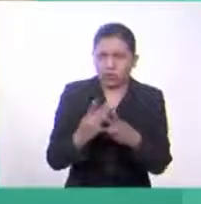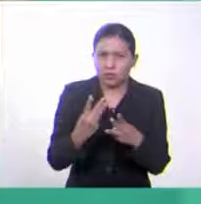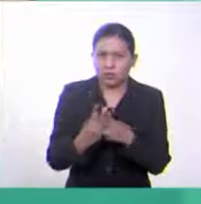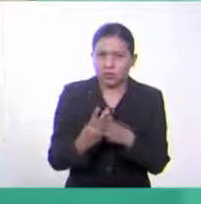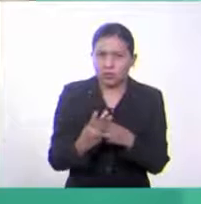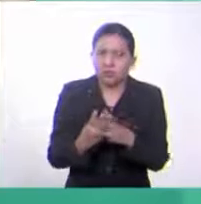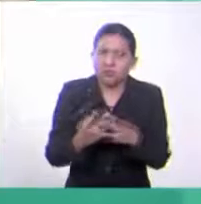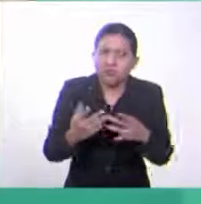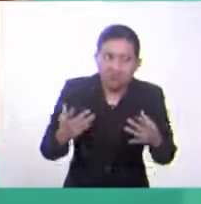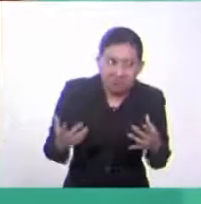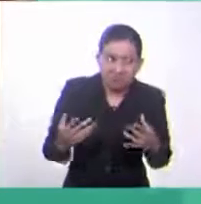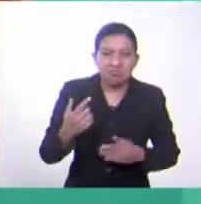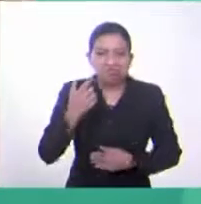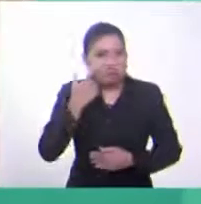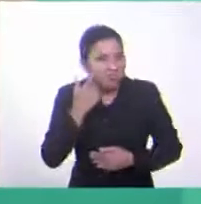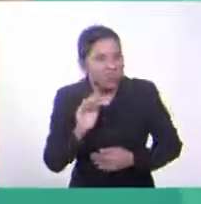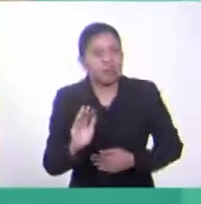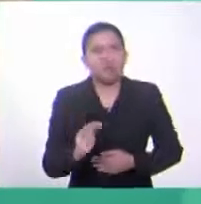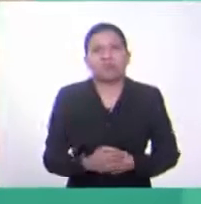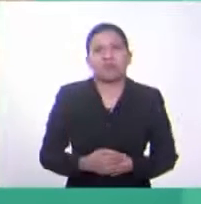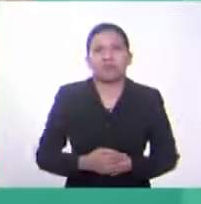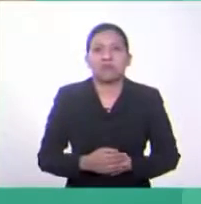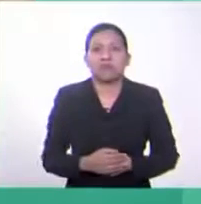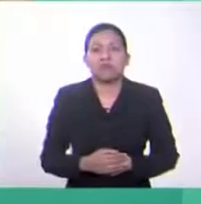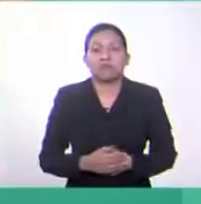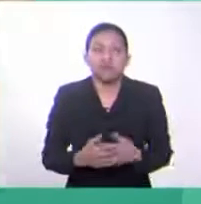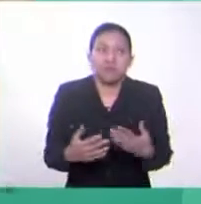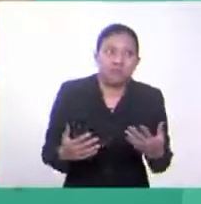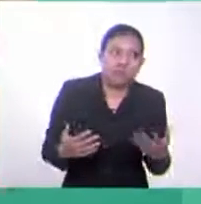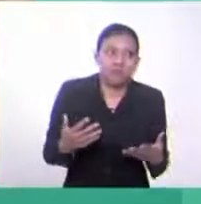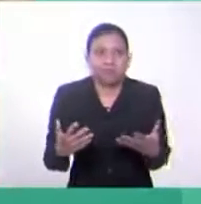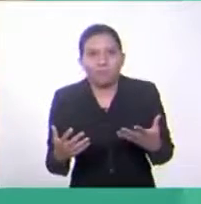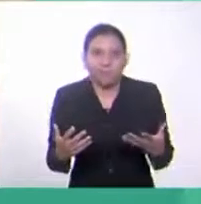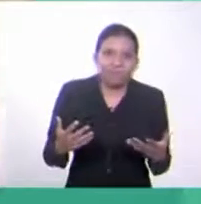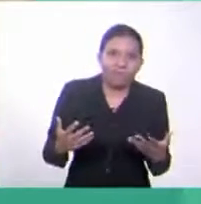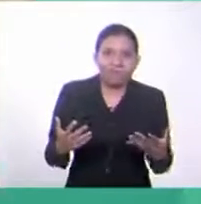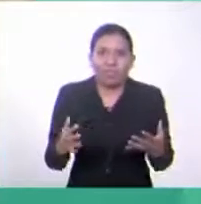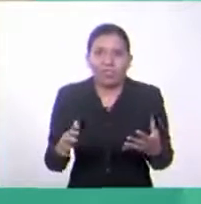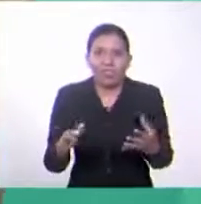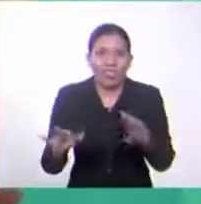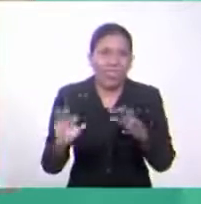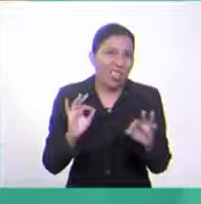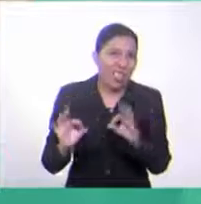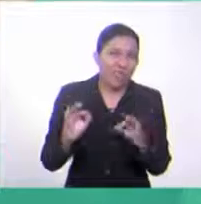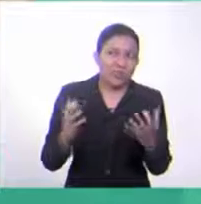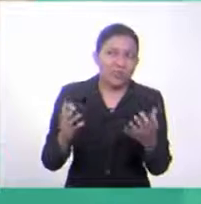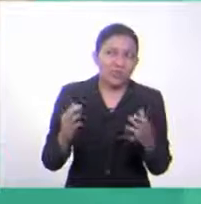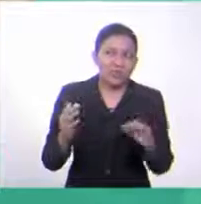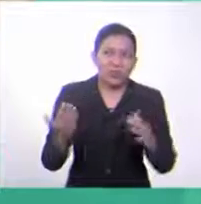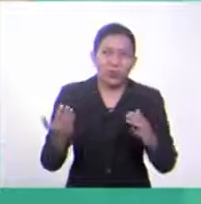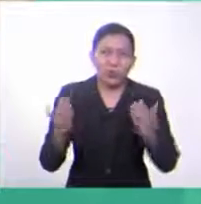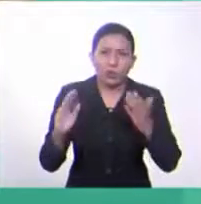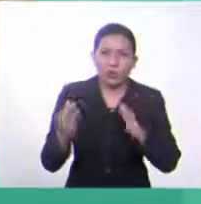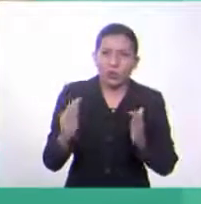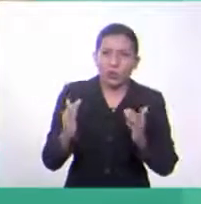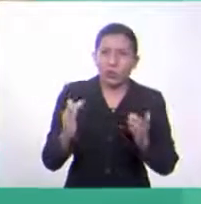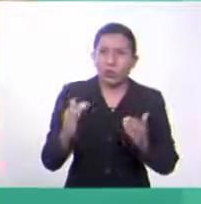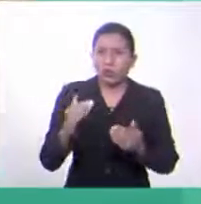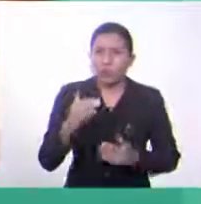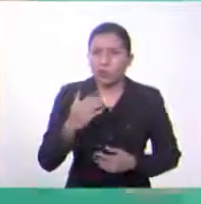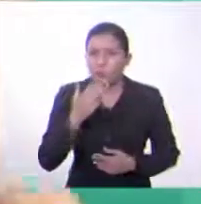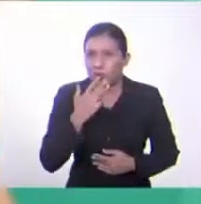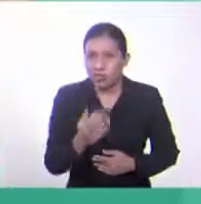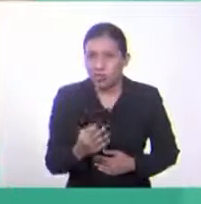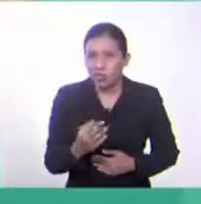algo justificado con algún criterio de congruencia o alguna cosa